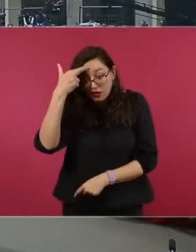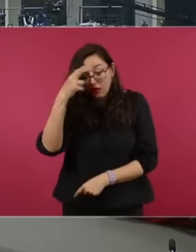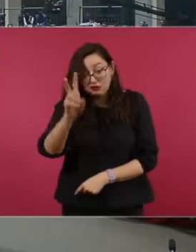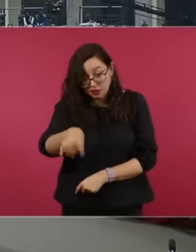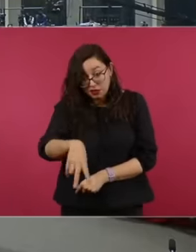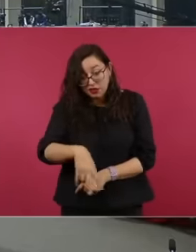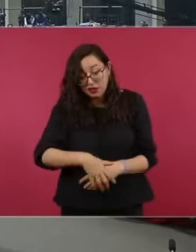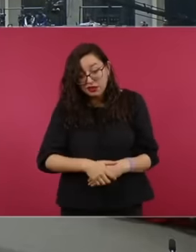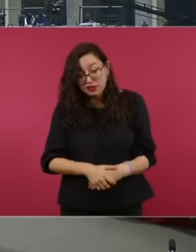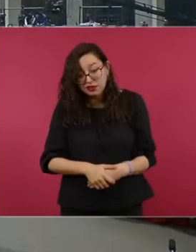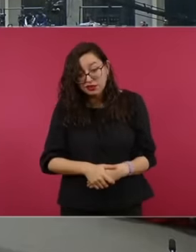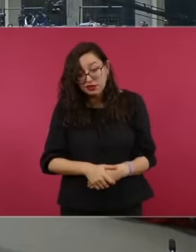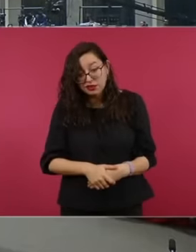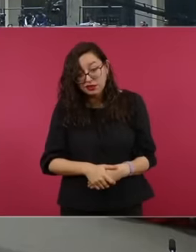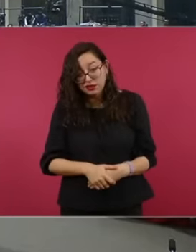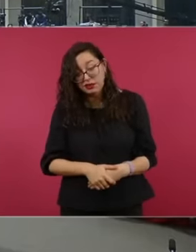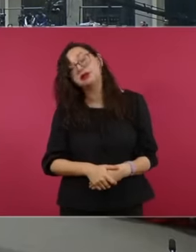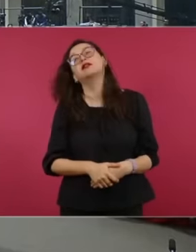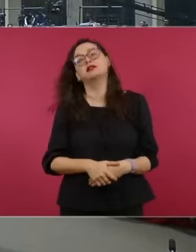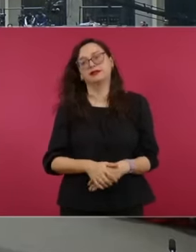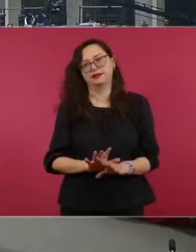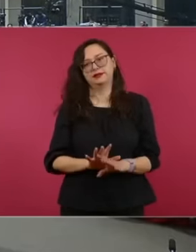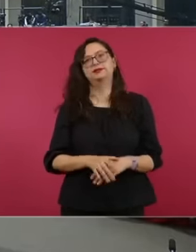Bueno, sí.